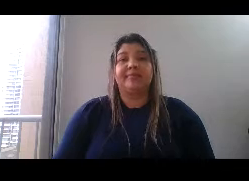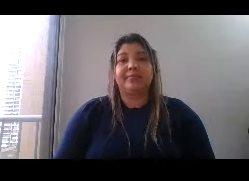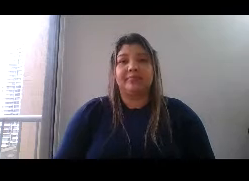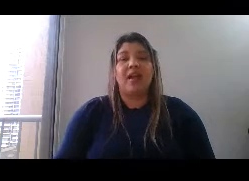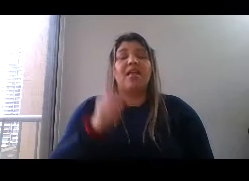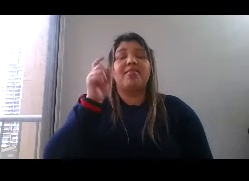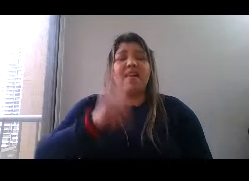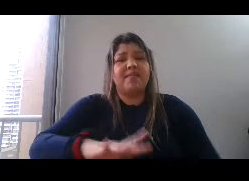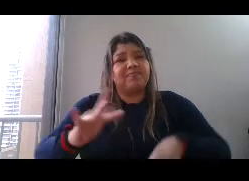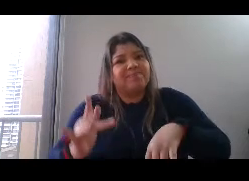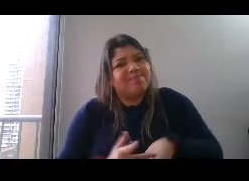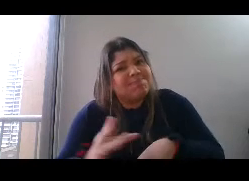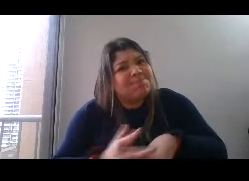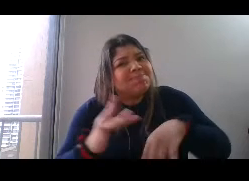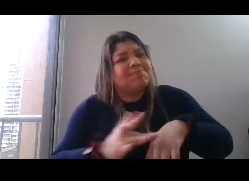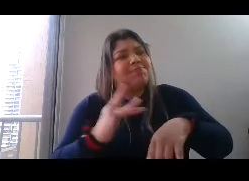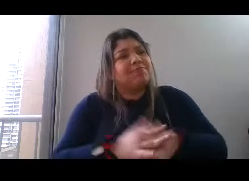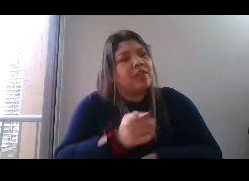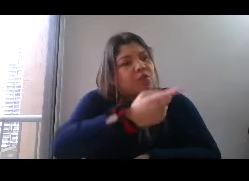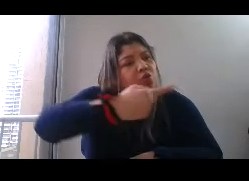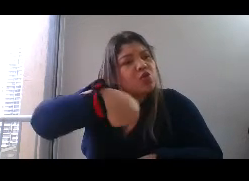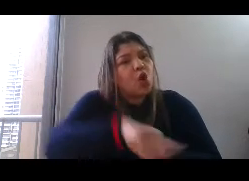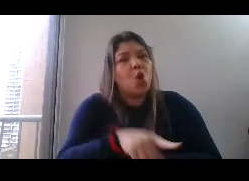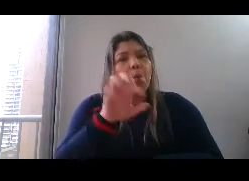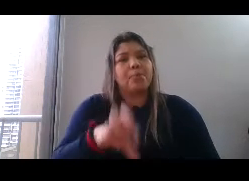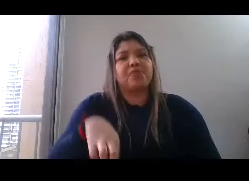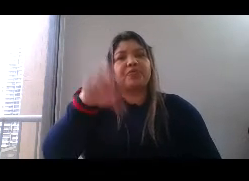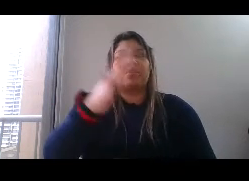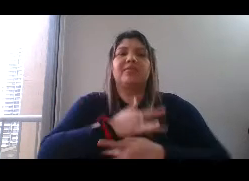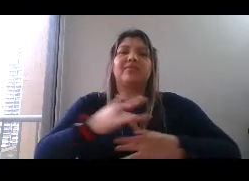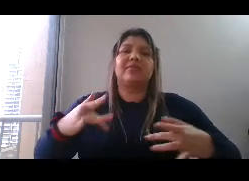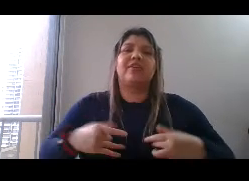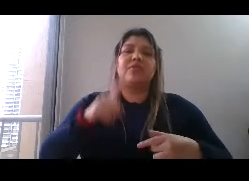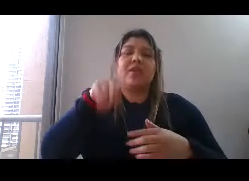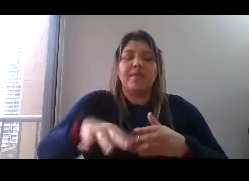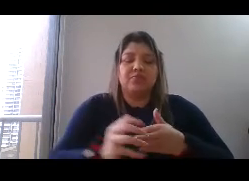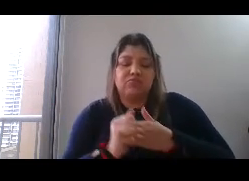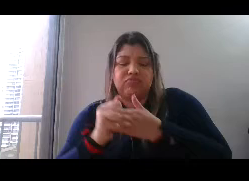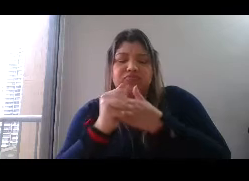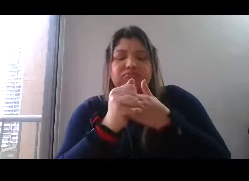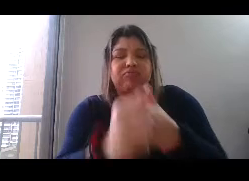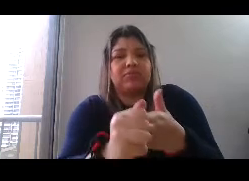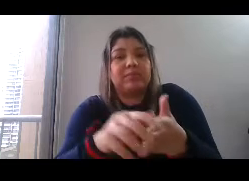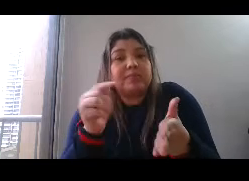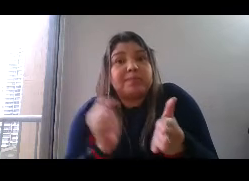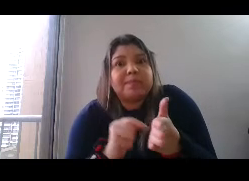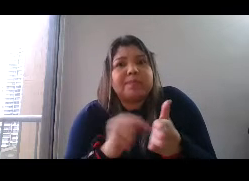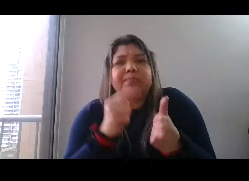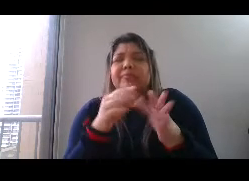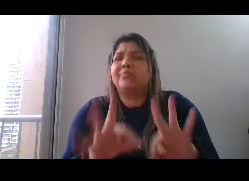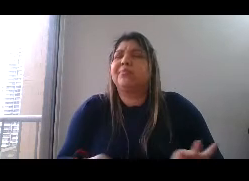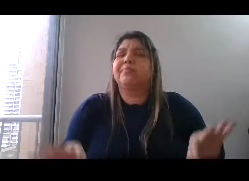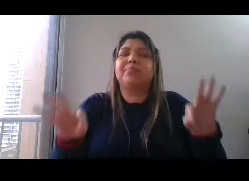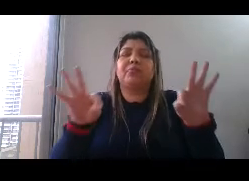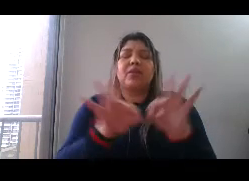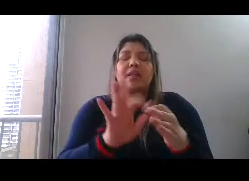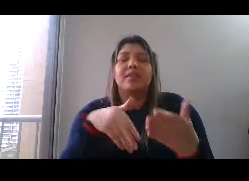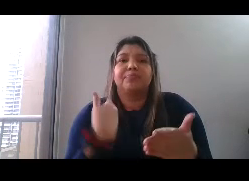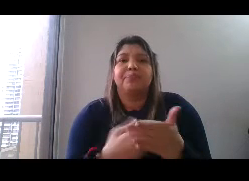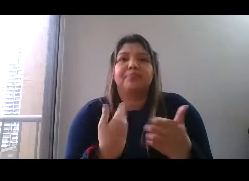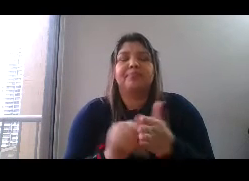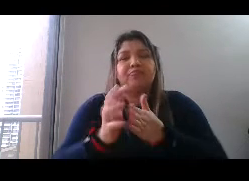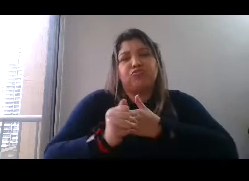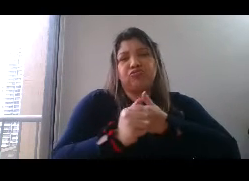los profesionales de salud se apeguen, se adhieran a las guías. Se deben evaluar estos profesionales de salud en cuanto a